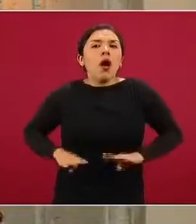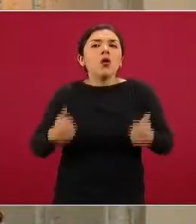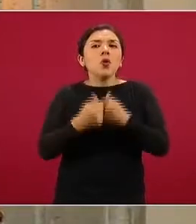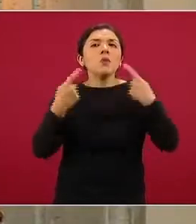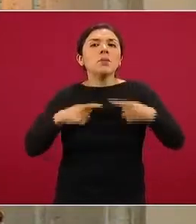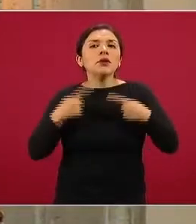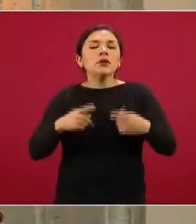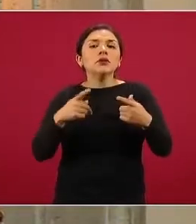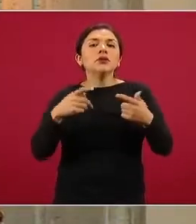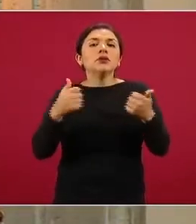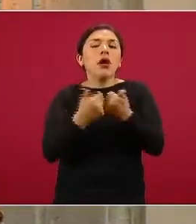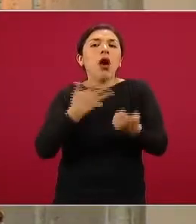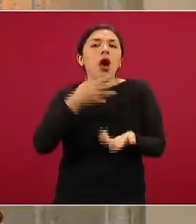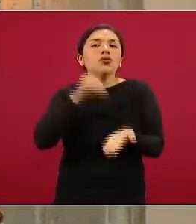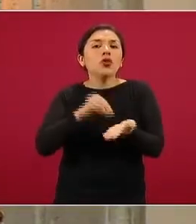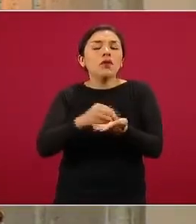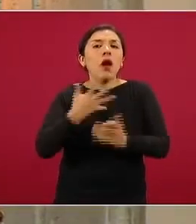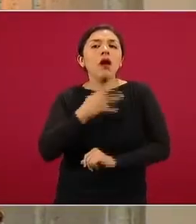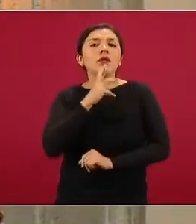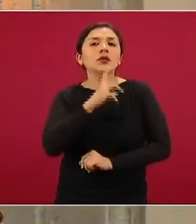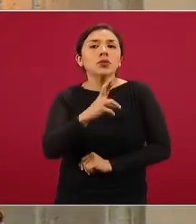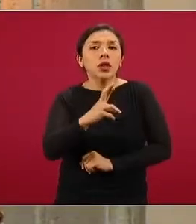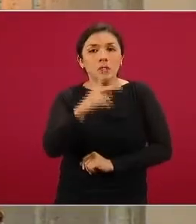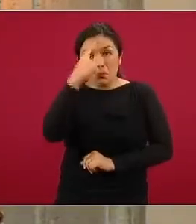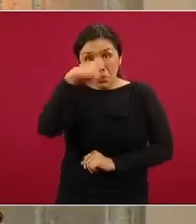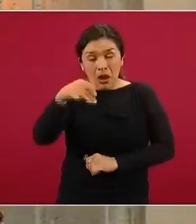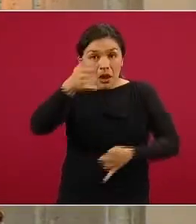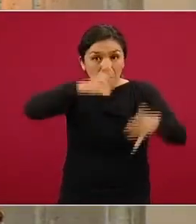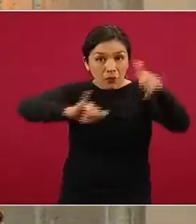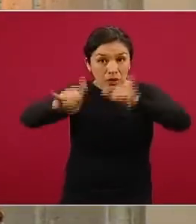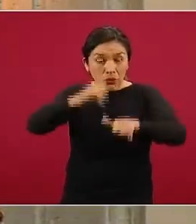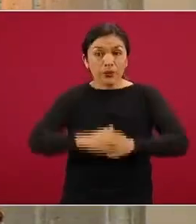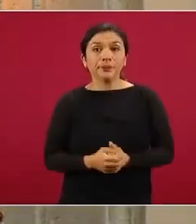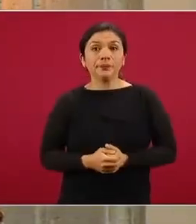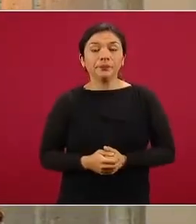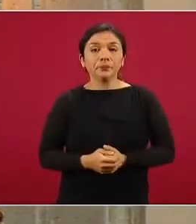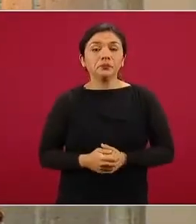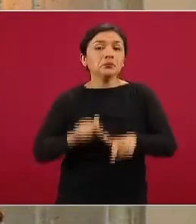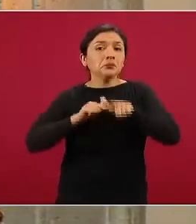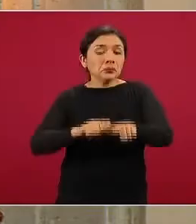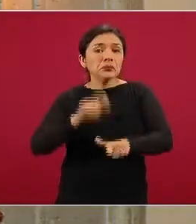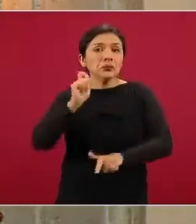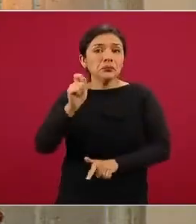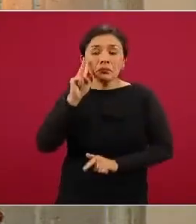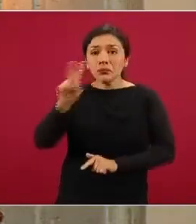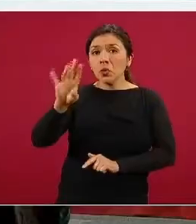personas que finalmente obtienen un resultado de laboratorio.